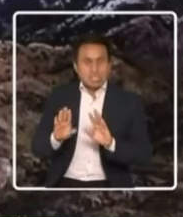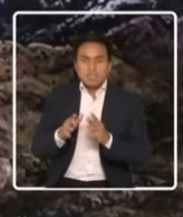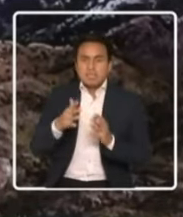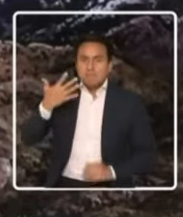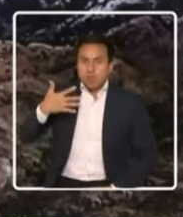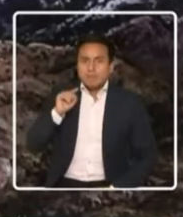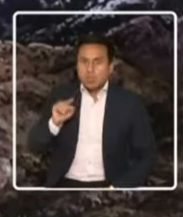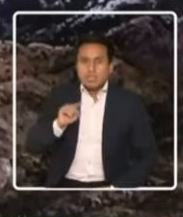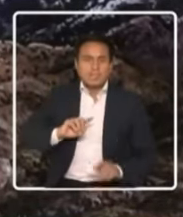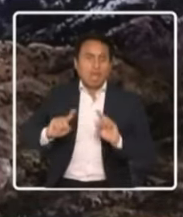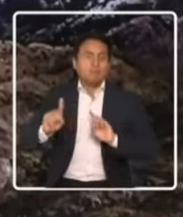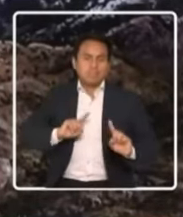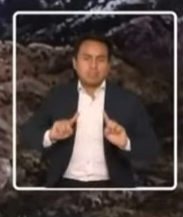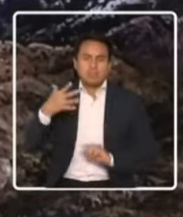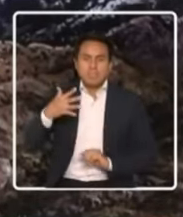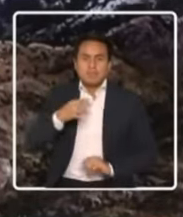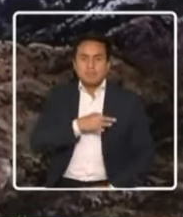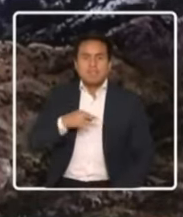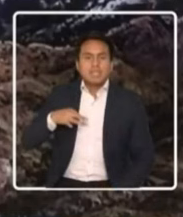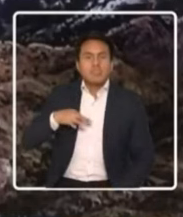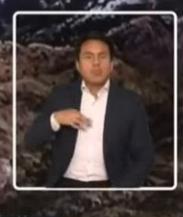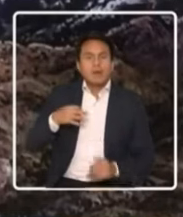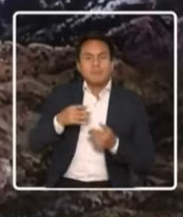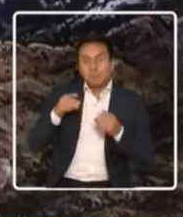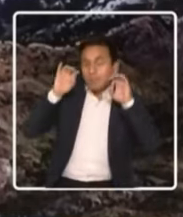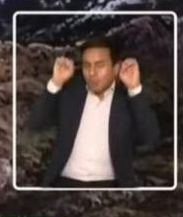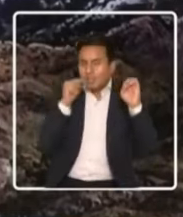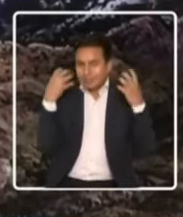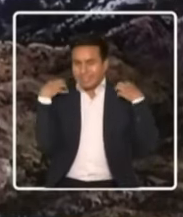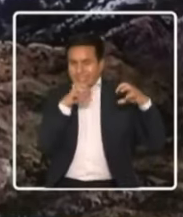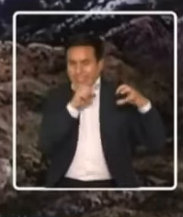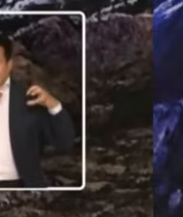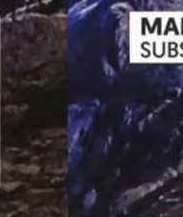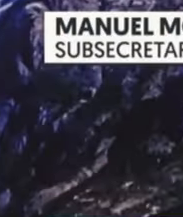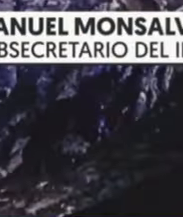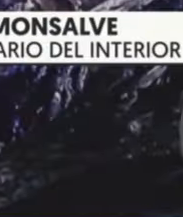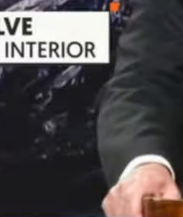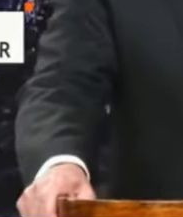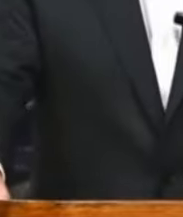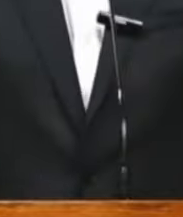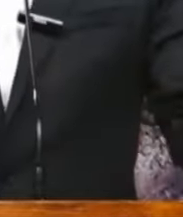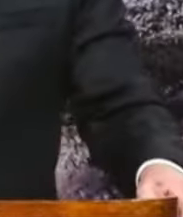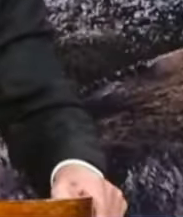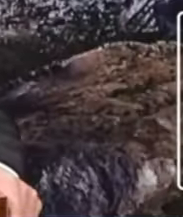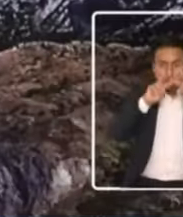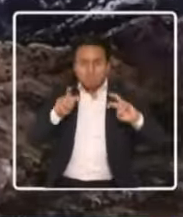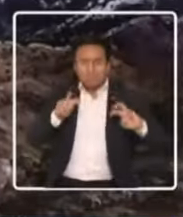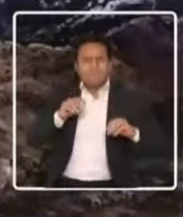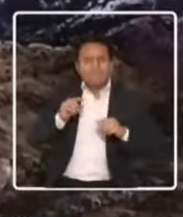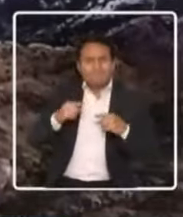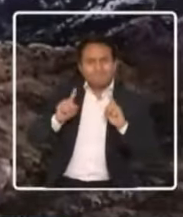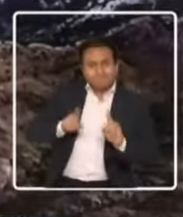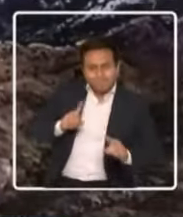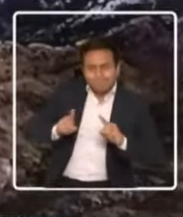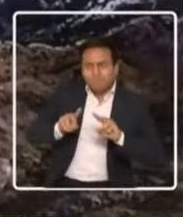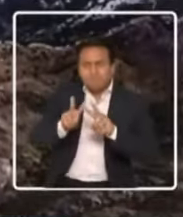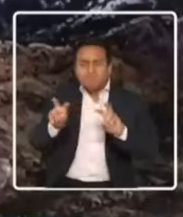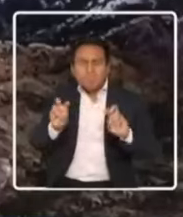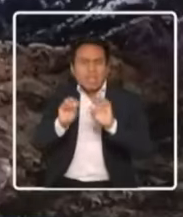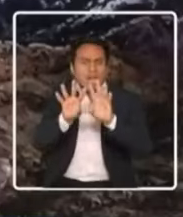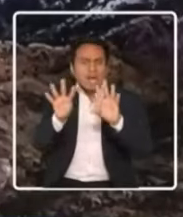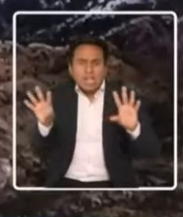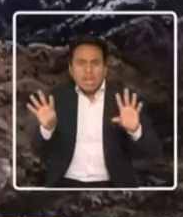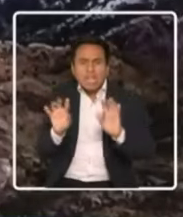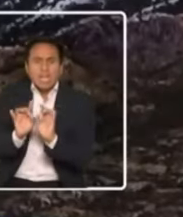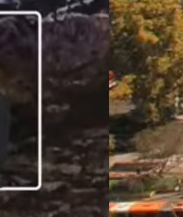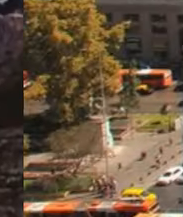es muy importante la coordinación con el Ministerio Público, que vuelvo a reiterar, es quien está a cargo de la investigación y por tanto conduce las diligencias para aclarar